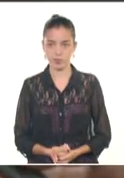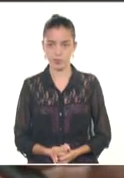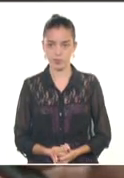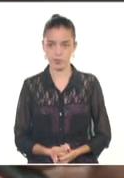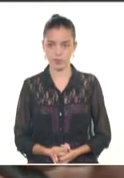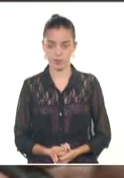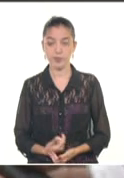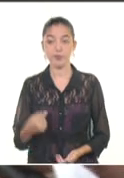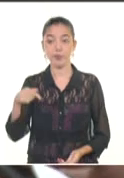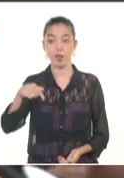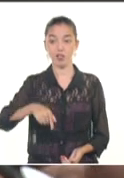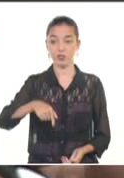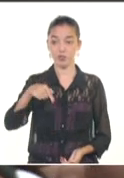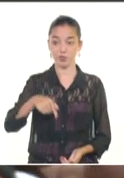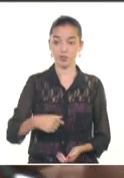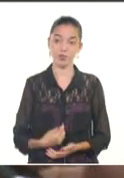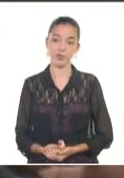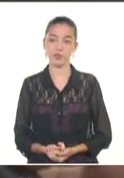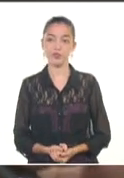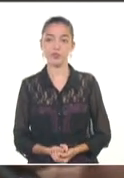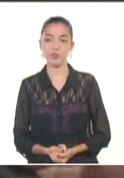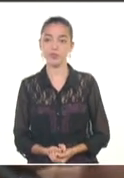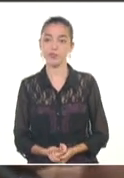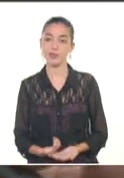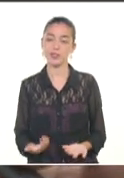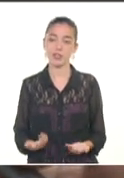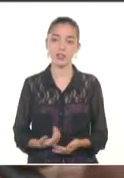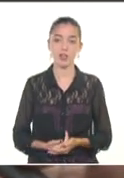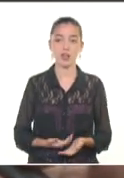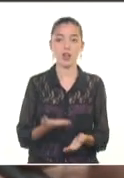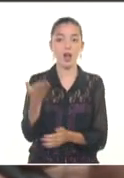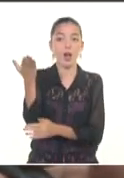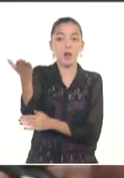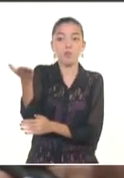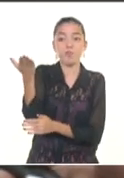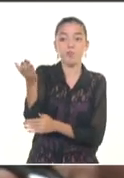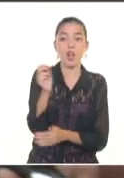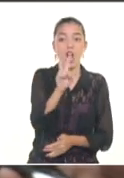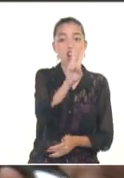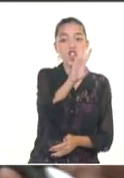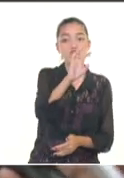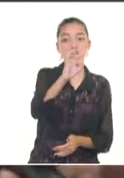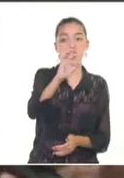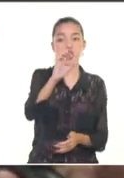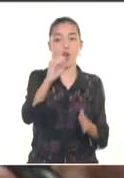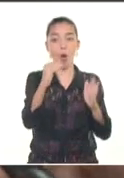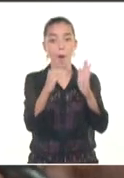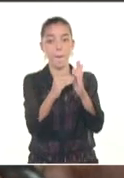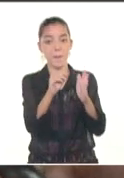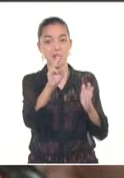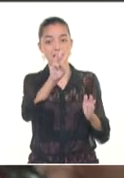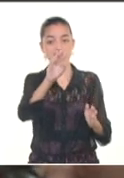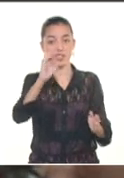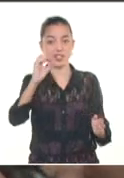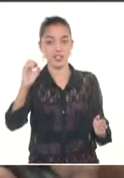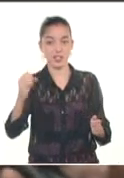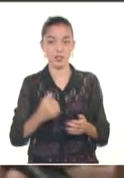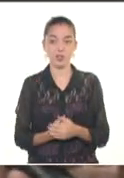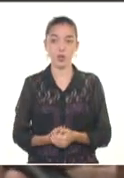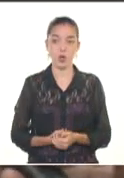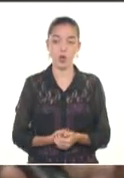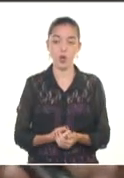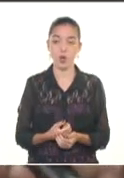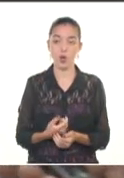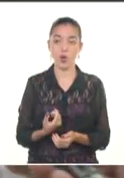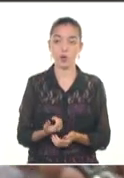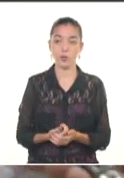Para el día de hoy estamos estimando una disponibilidad de 2.370 megawatts con 3.100 megawatts de máxima demanda pronosticada. En días anteriores